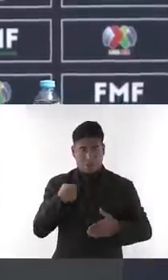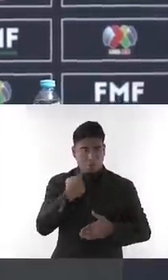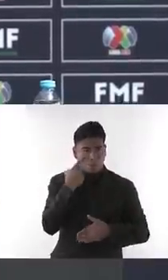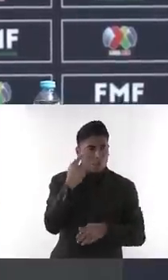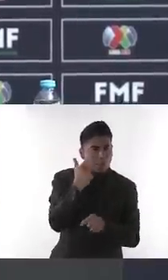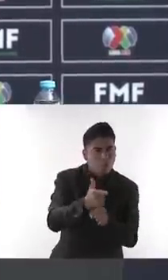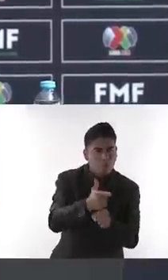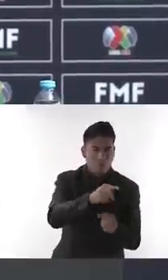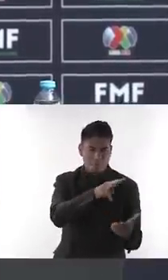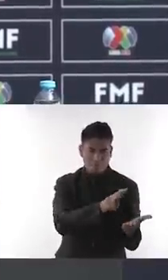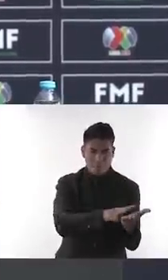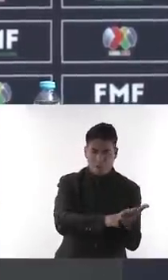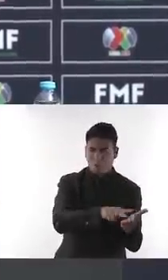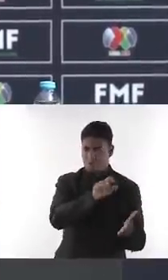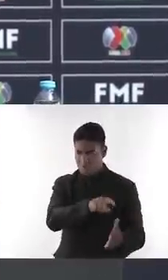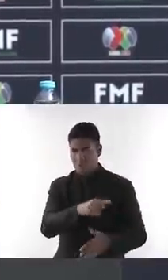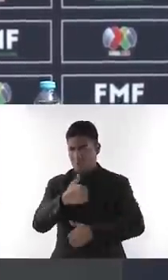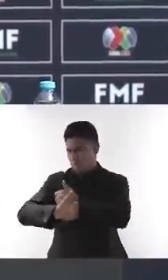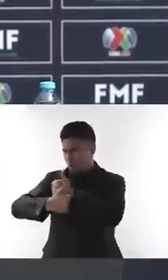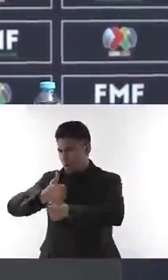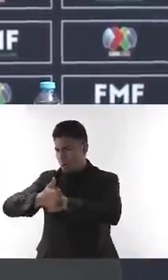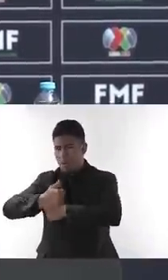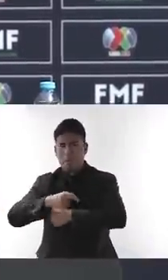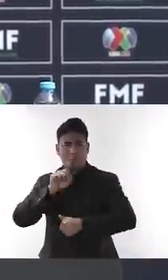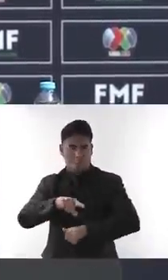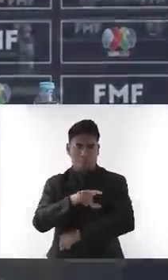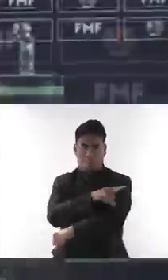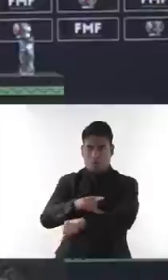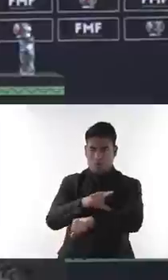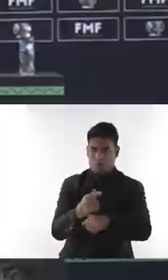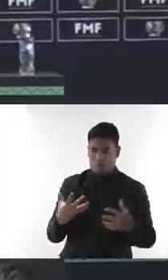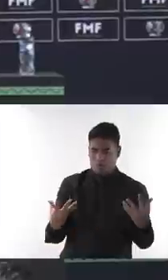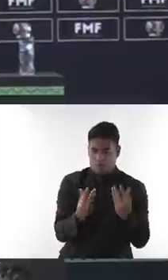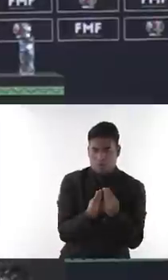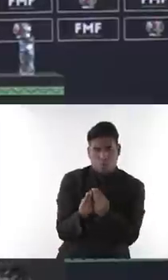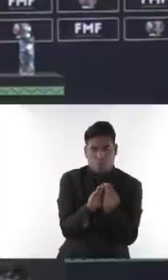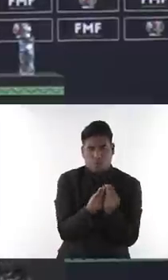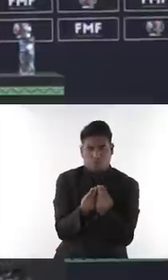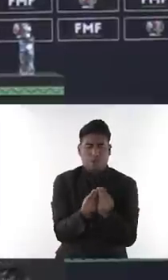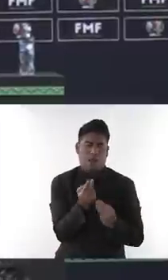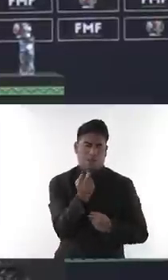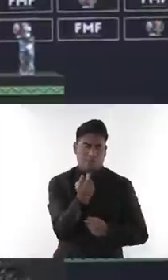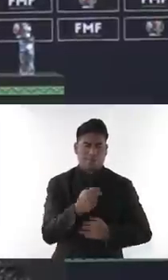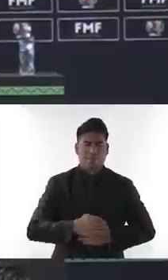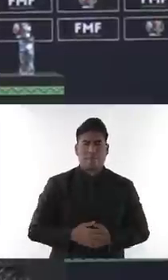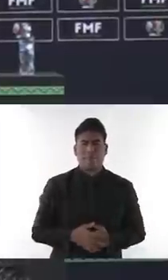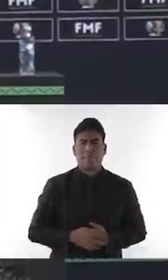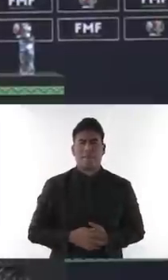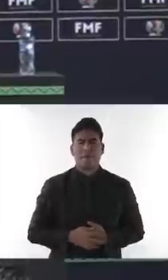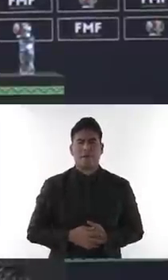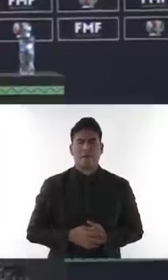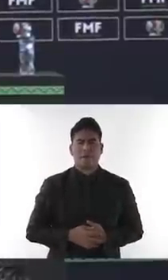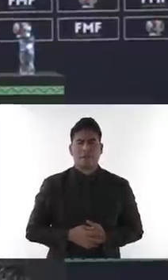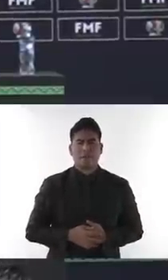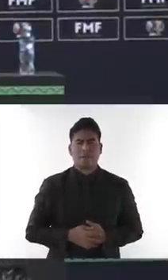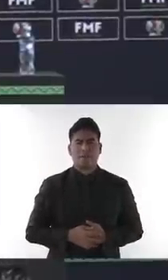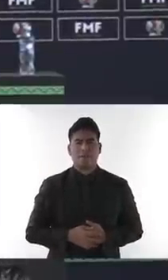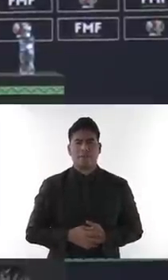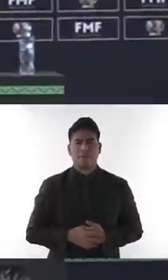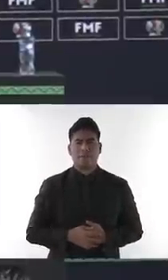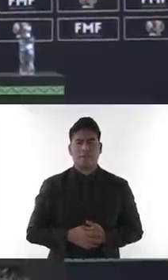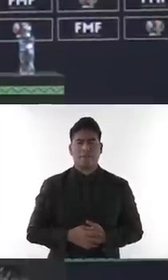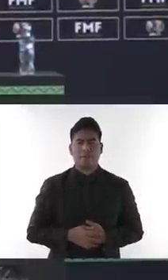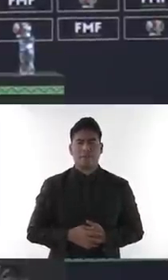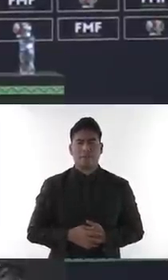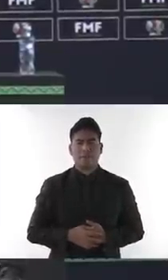de la propia liga. Entonces, en ese sentido nos iremos. ¿Extranjeros vendrán? Sí, por supuesto. Y para John de